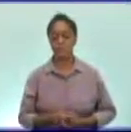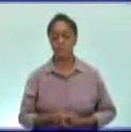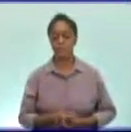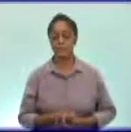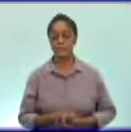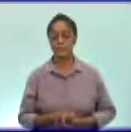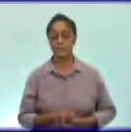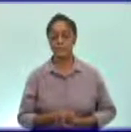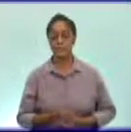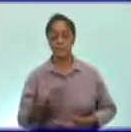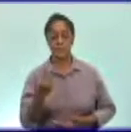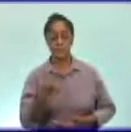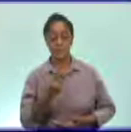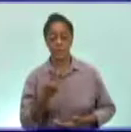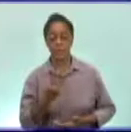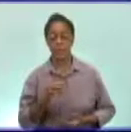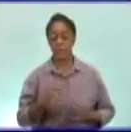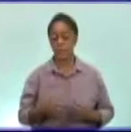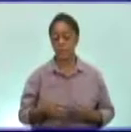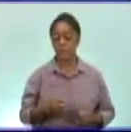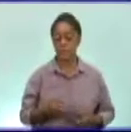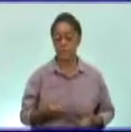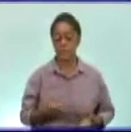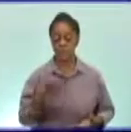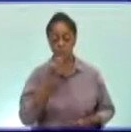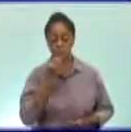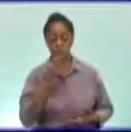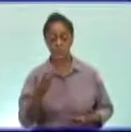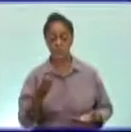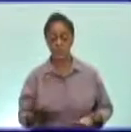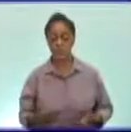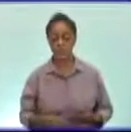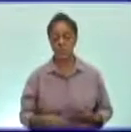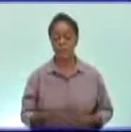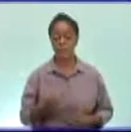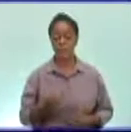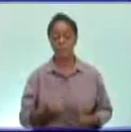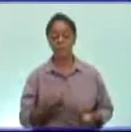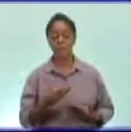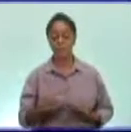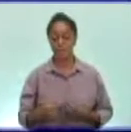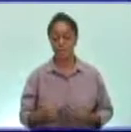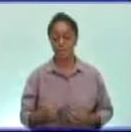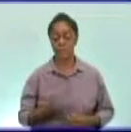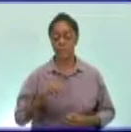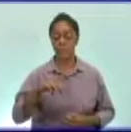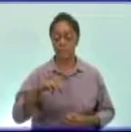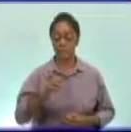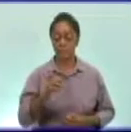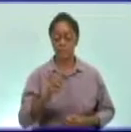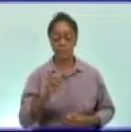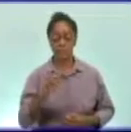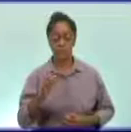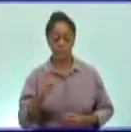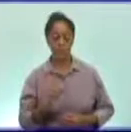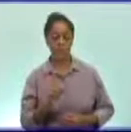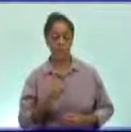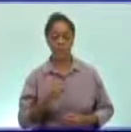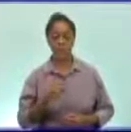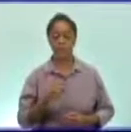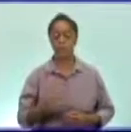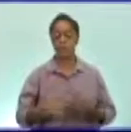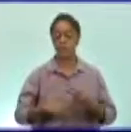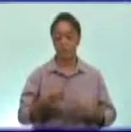Y 2 de sus características pueden ser que presentan locomoción y no elaboran